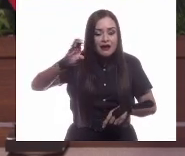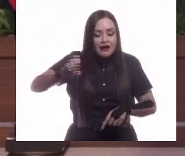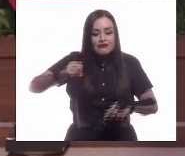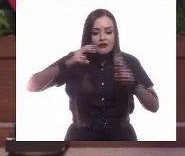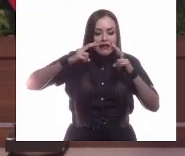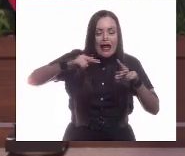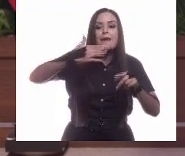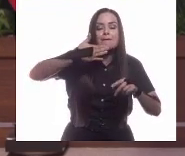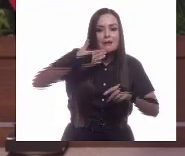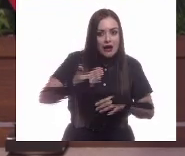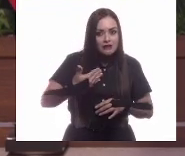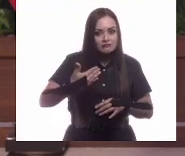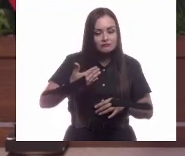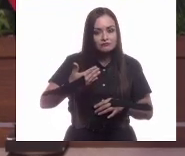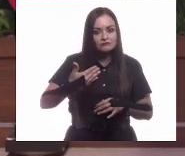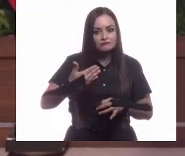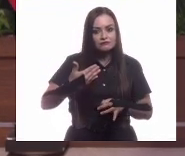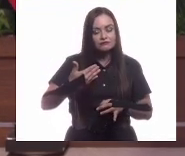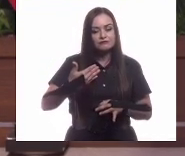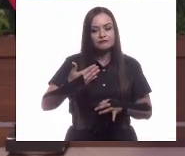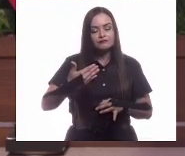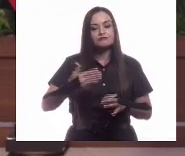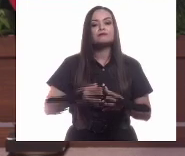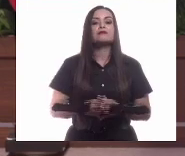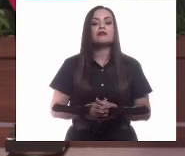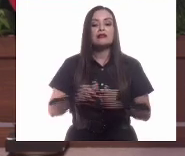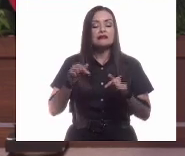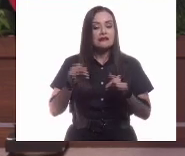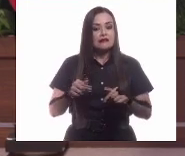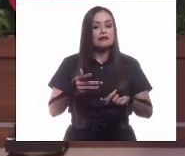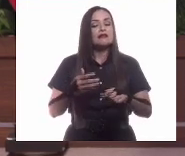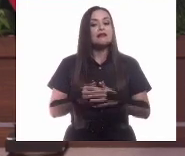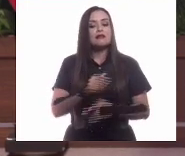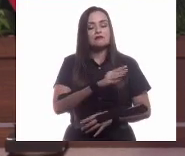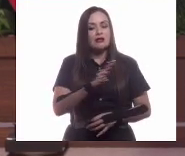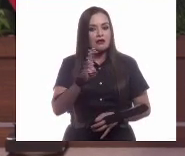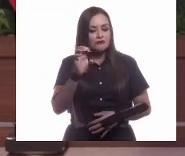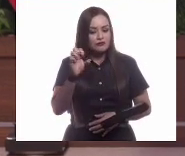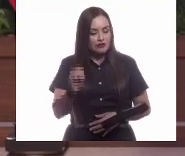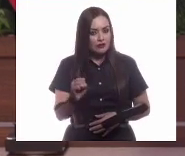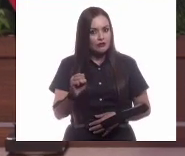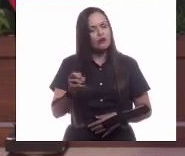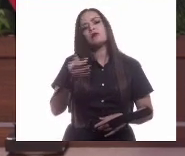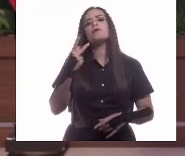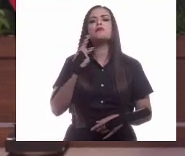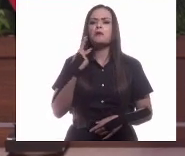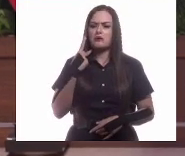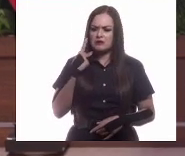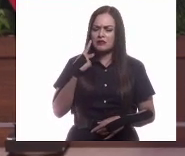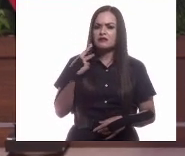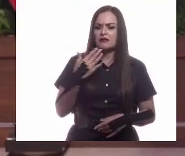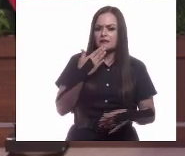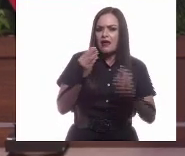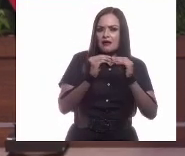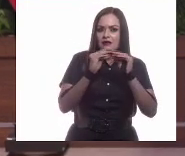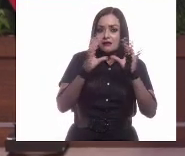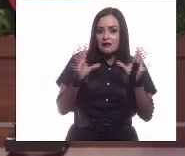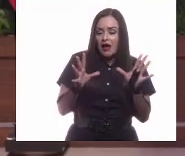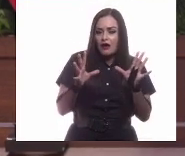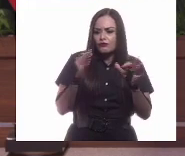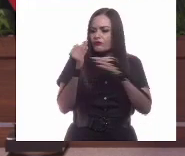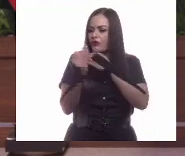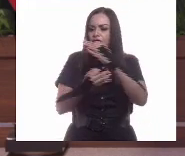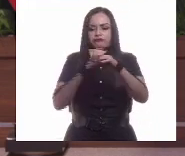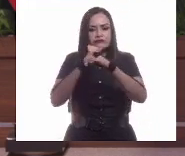certidumbre, la que se genera resguardando el Estado de Derecho por implementar políticas públicas claras, por privilegiar la